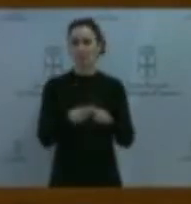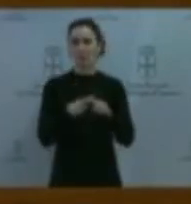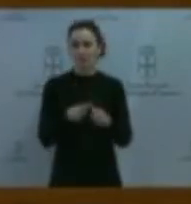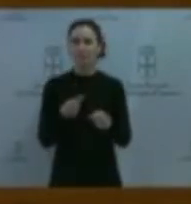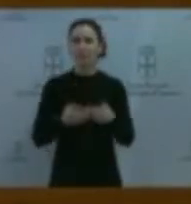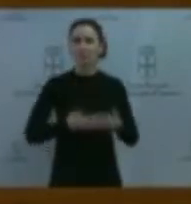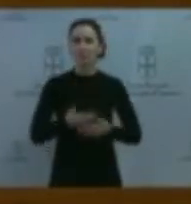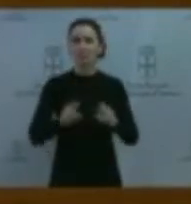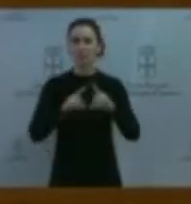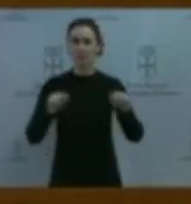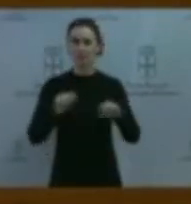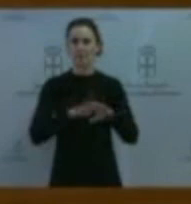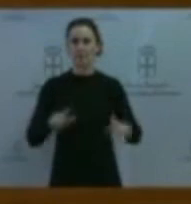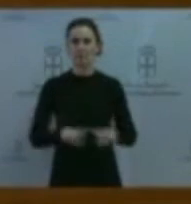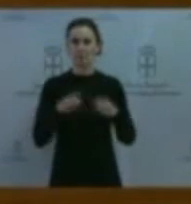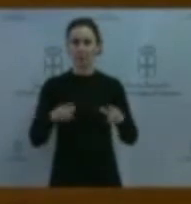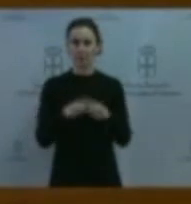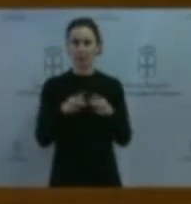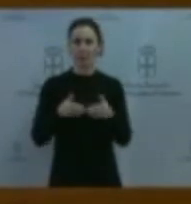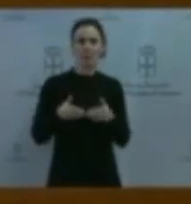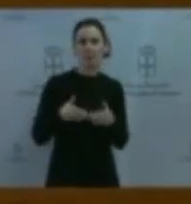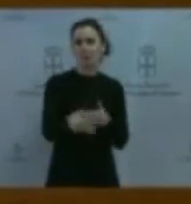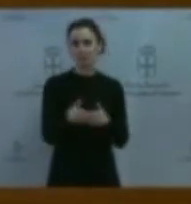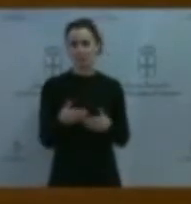un futuro que debe sobreponerse a cualquier diferencia